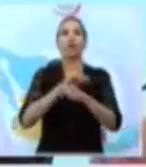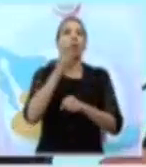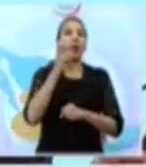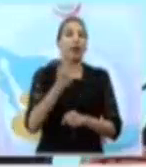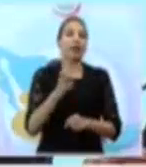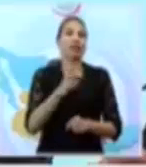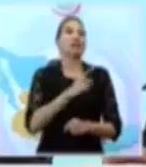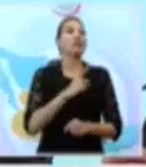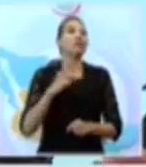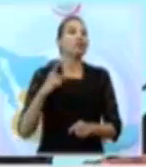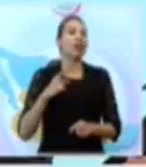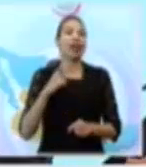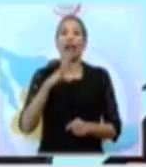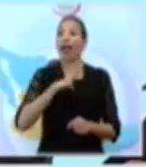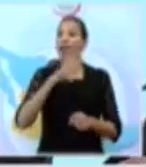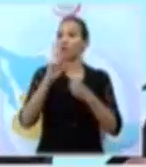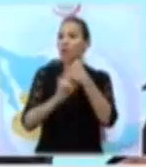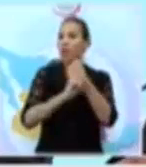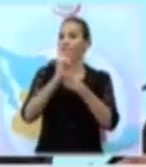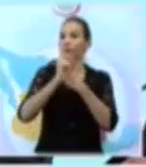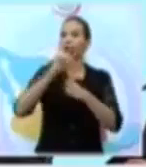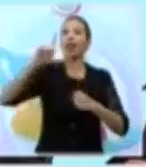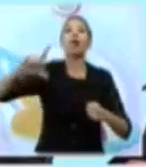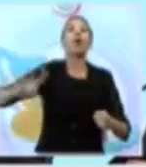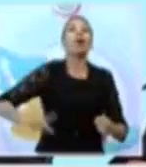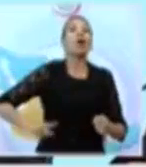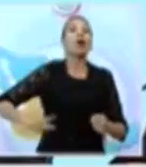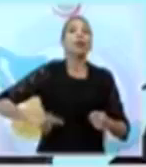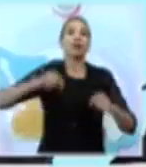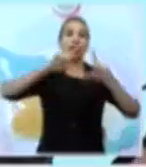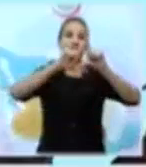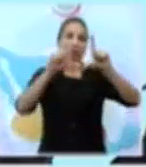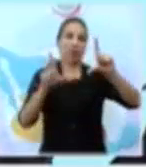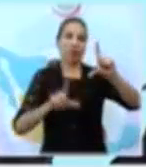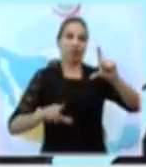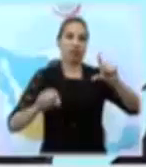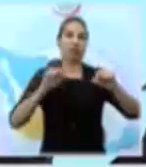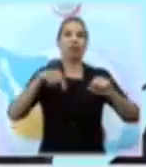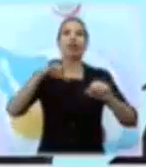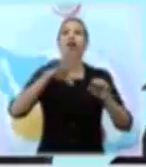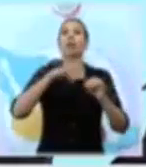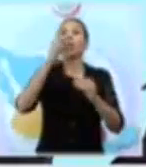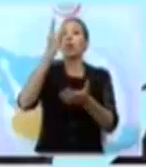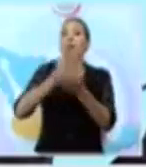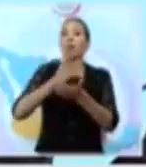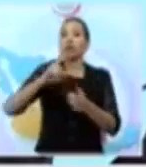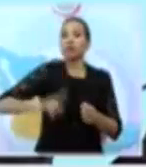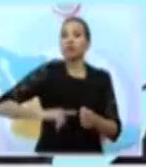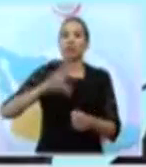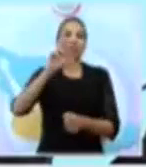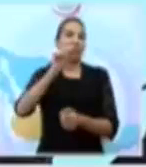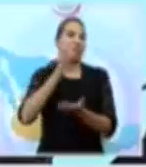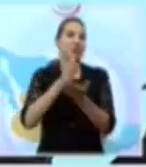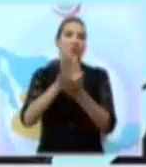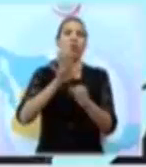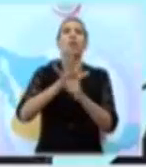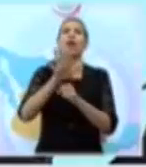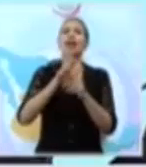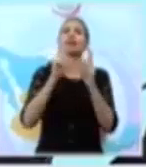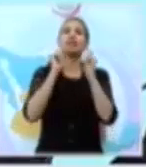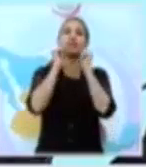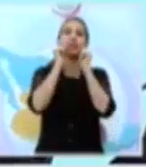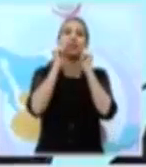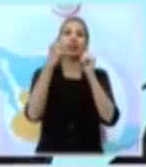también es un problema del Estado mexicano y no de un gobierno particular, sea cual sea